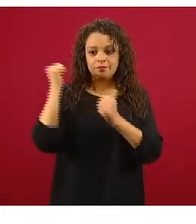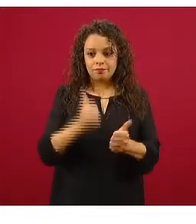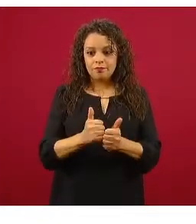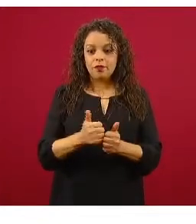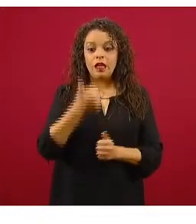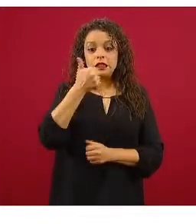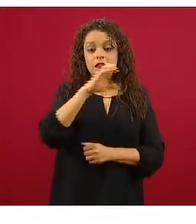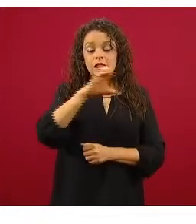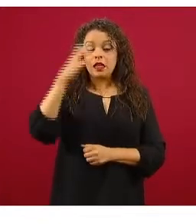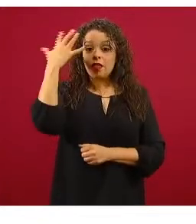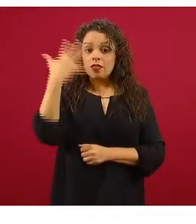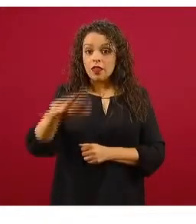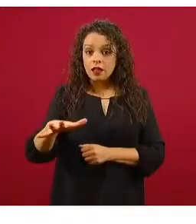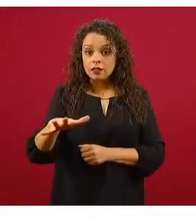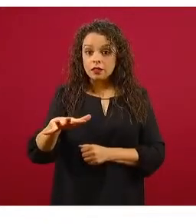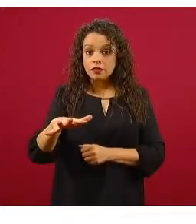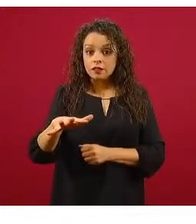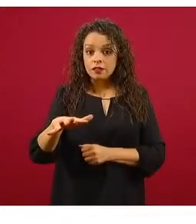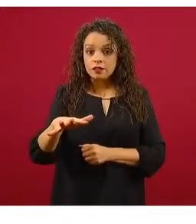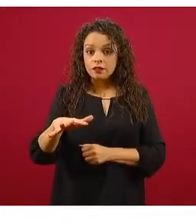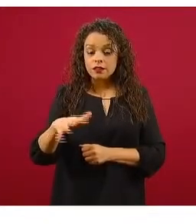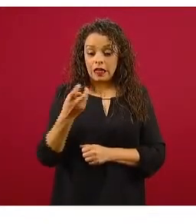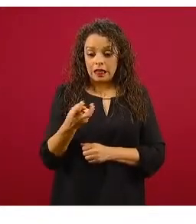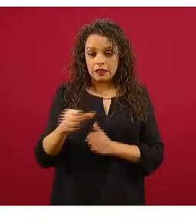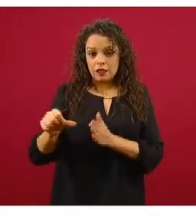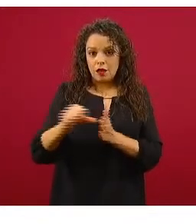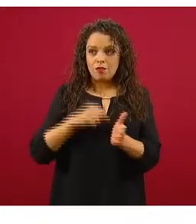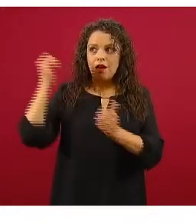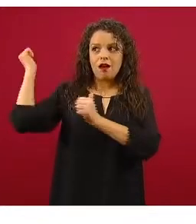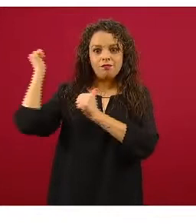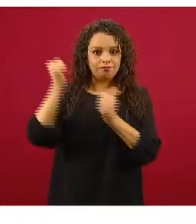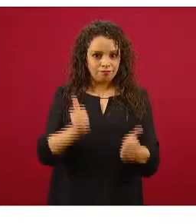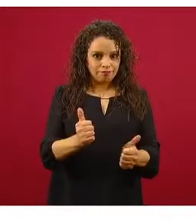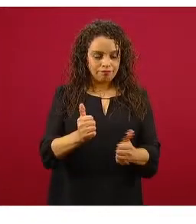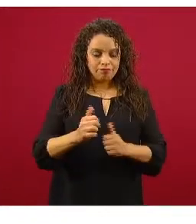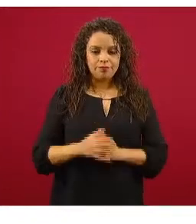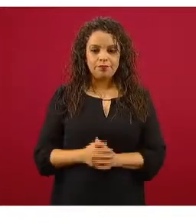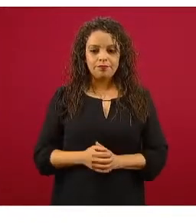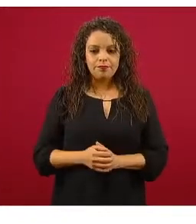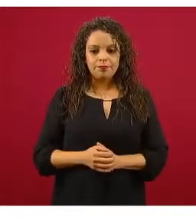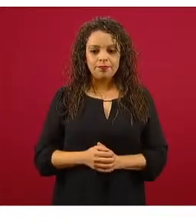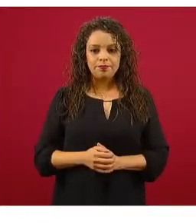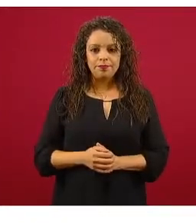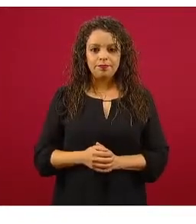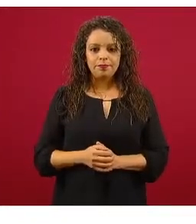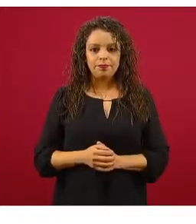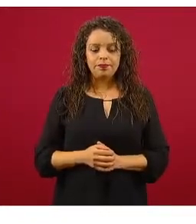610 ventiladores que van a venir en este mes. Con estos ventiladores,